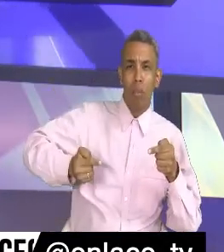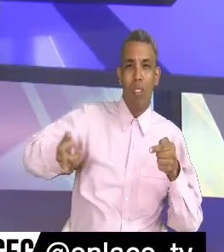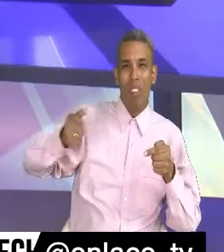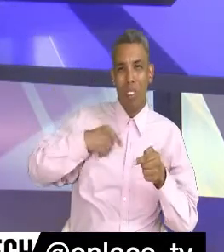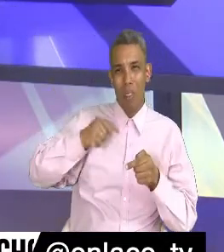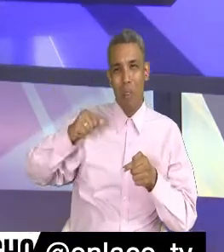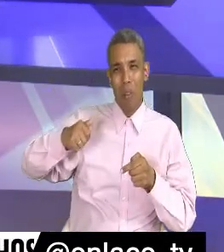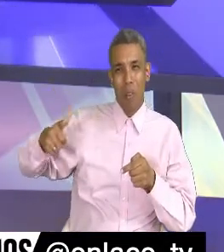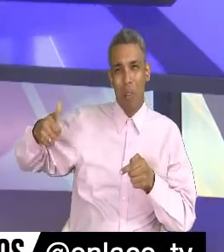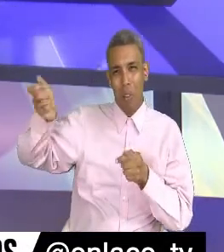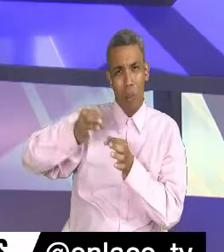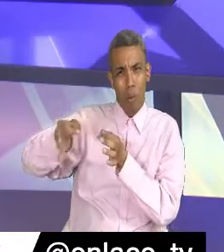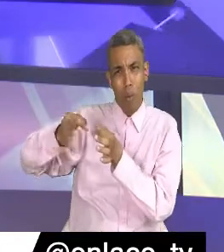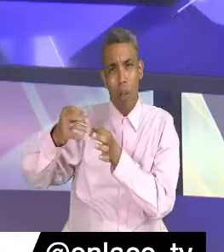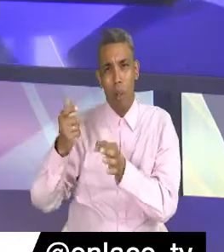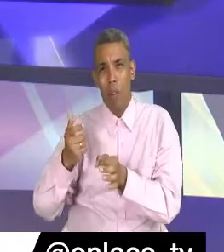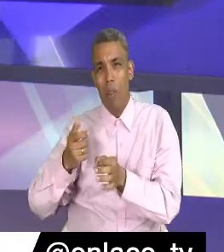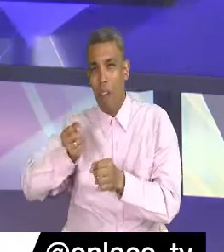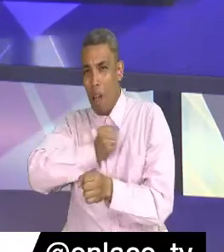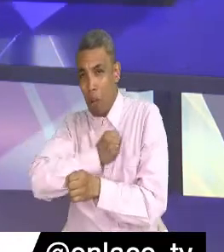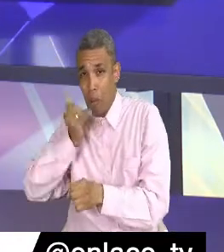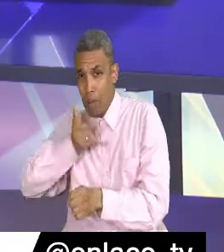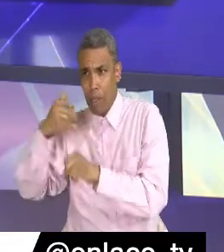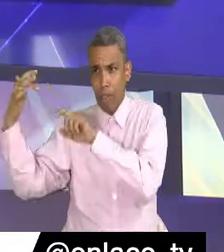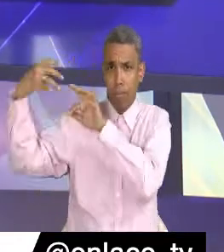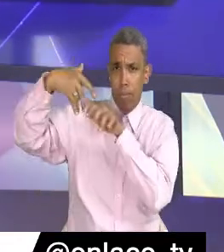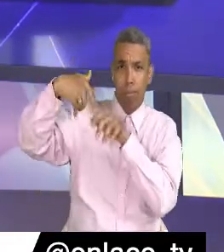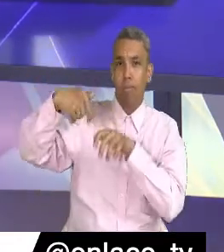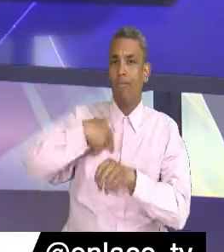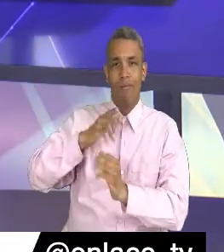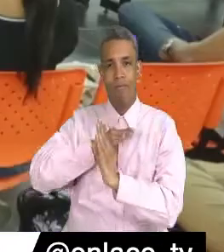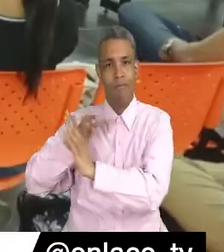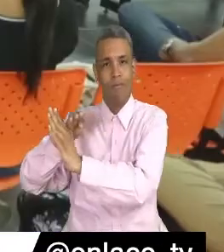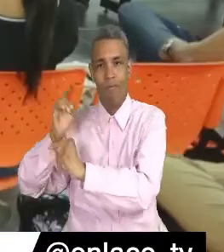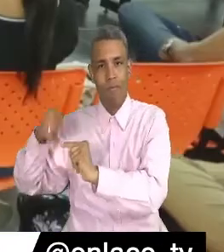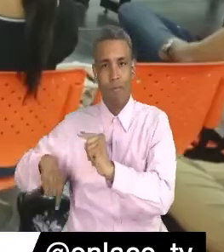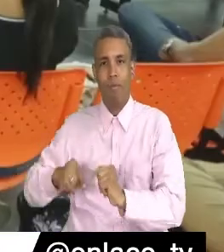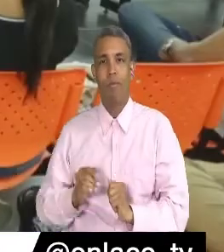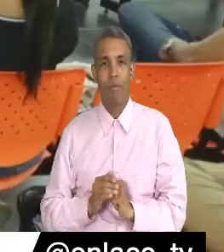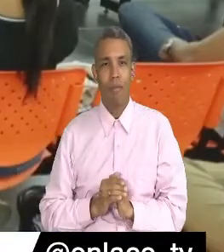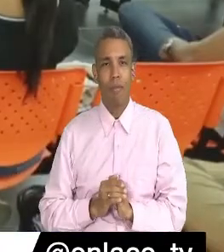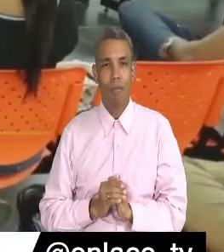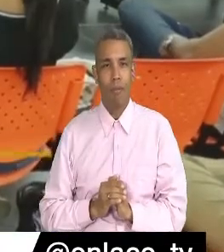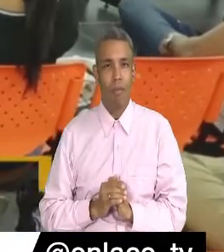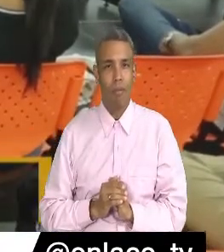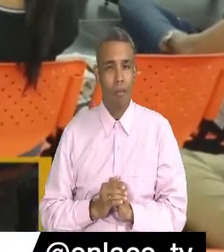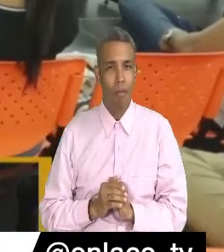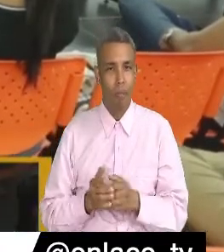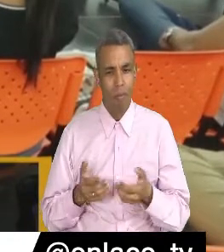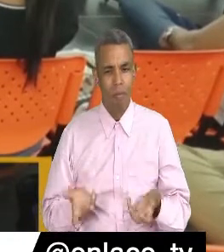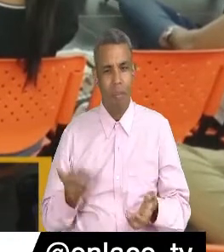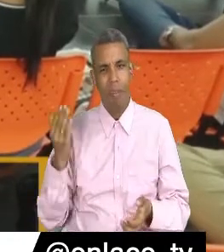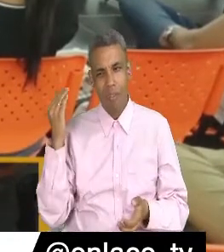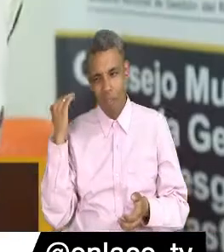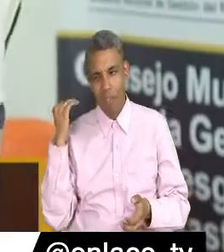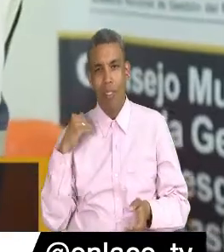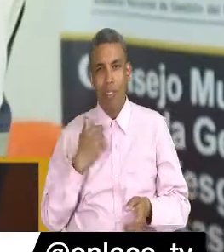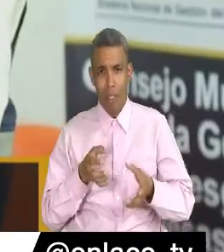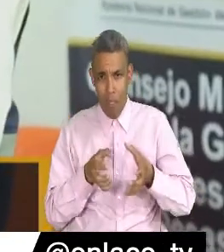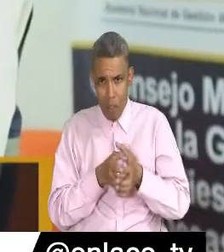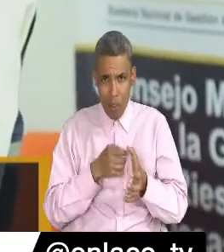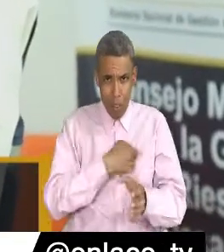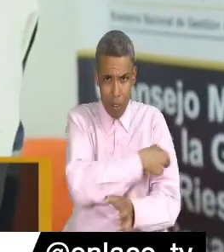este domingo de abril desde las 7:30 de la noche. La medida se tomó en Comité Municipal de Fútbol, que